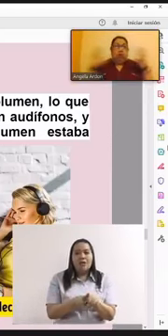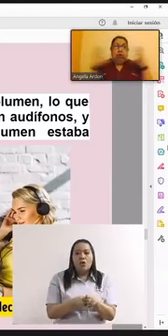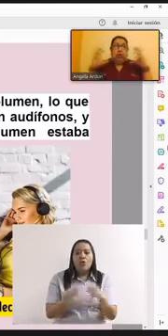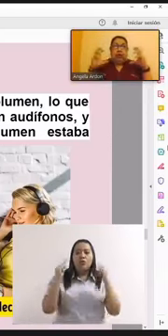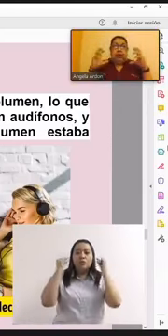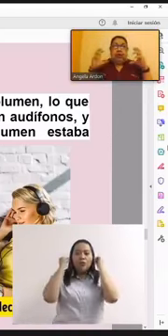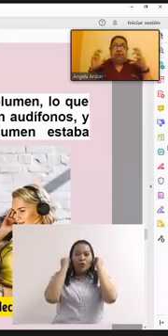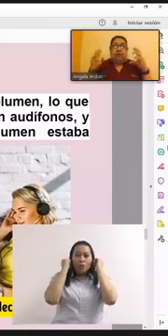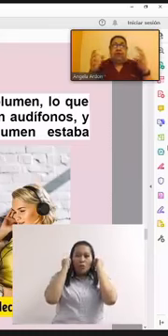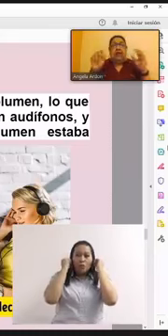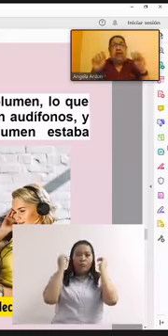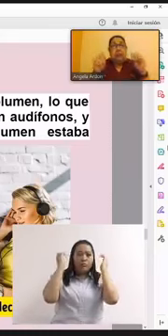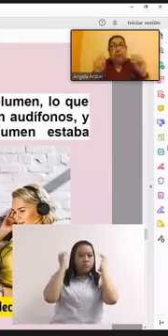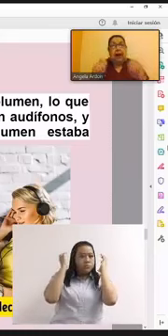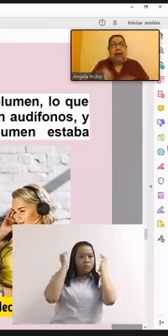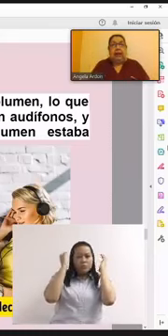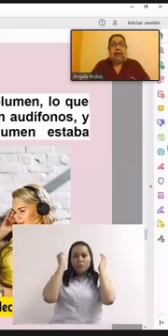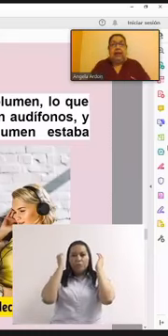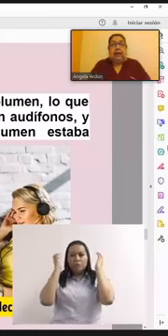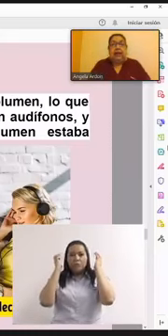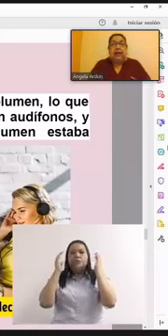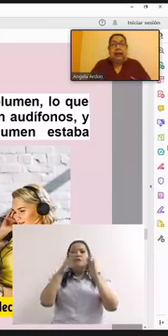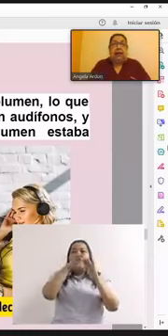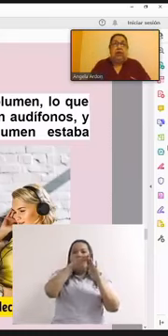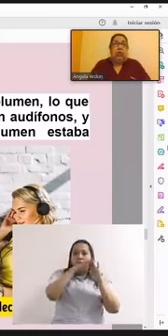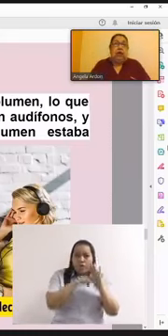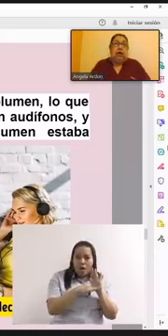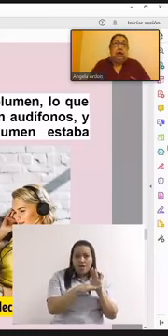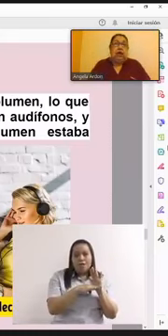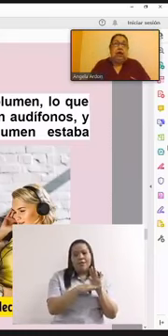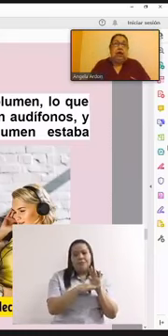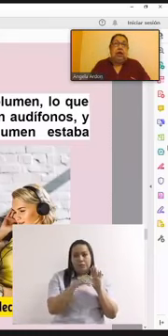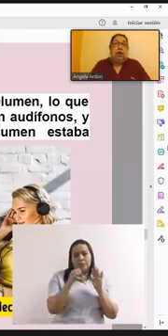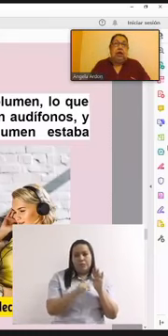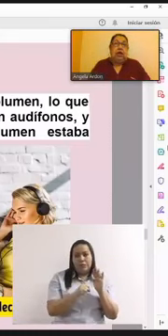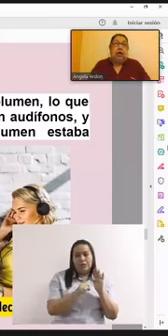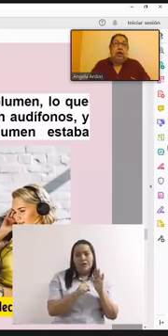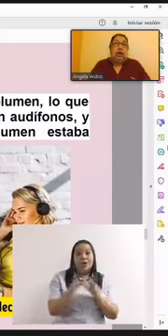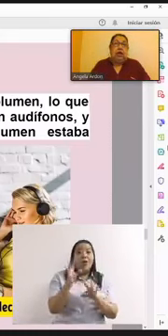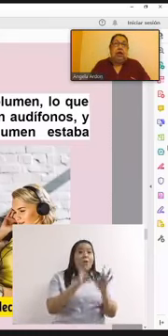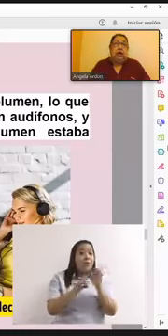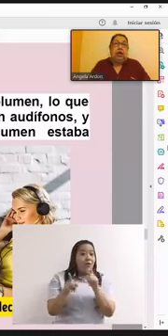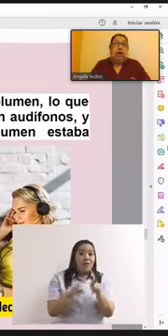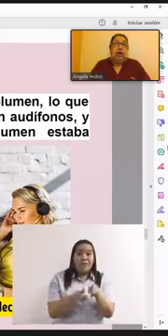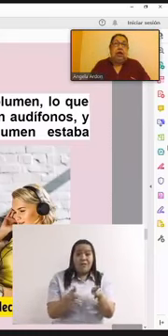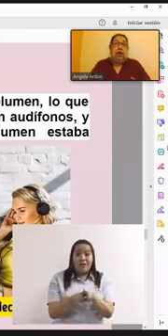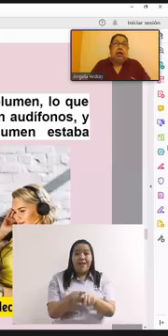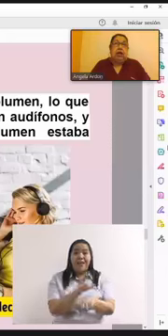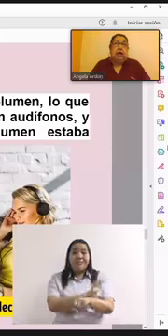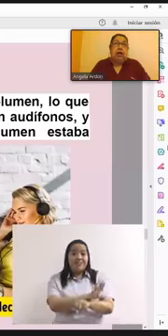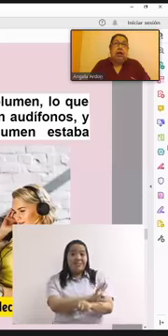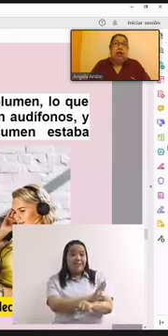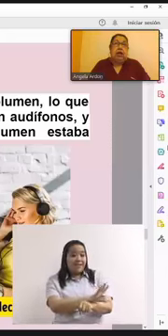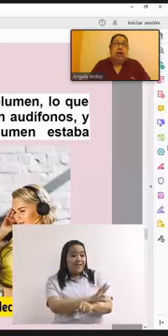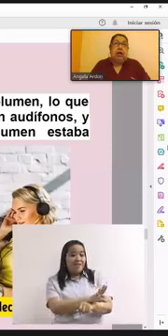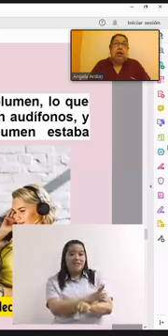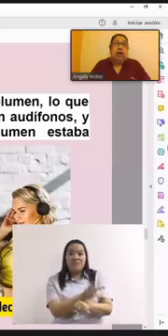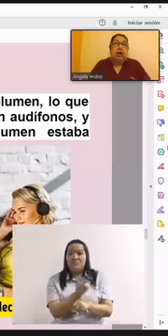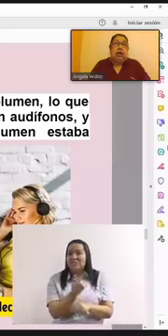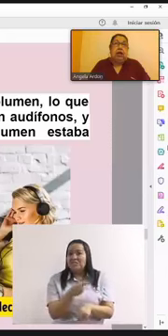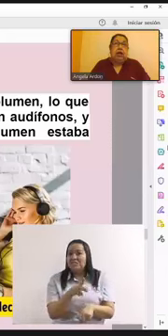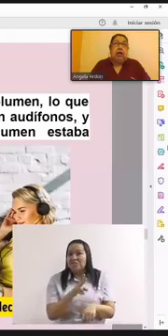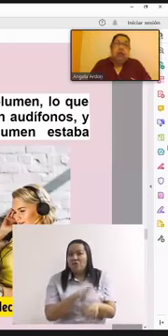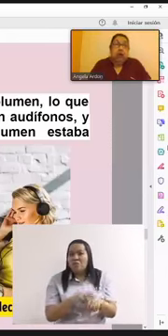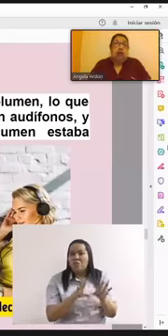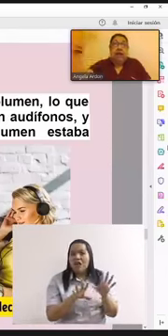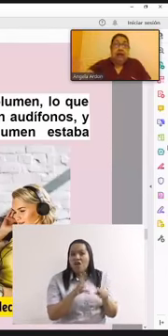un temblor porque te afecta. Bájale. Trata de escuchar. O los televisores. Lo escuchamos 12, 13 que hace